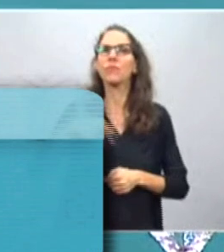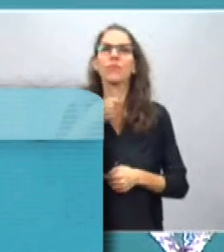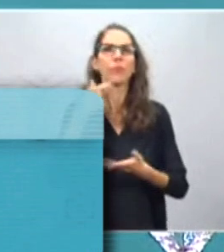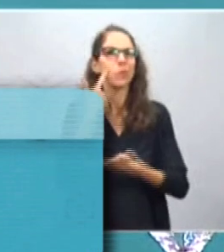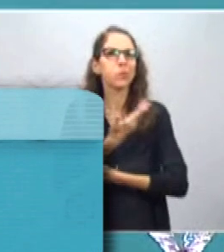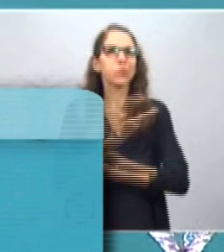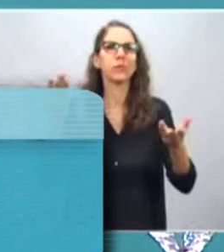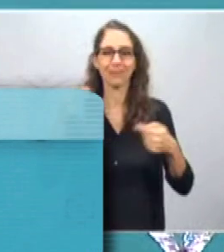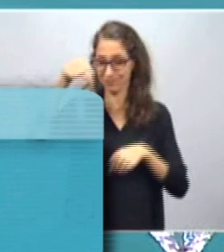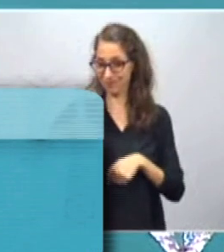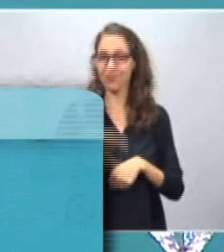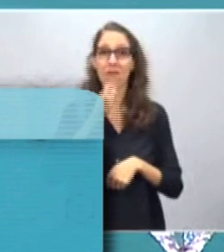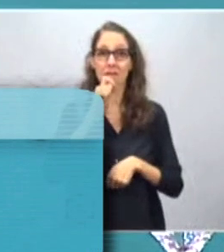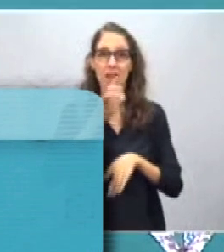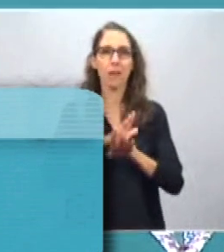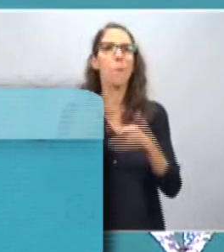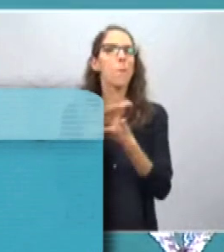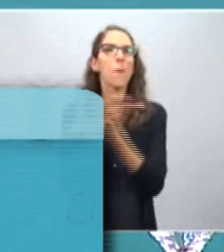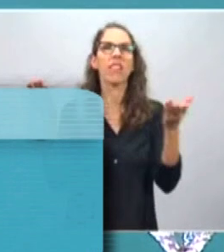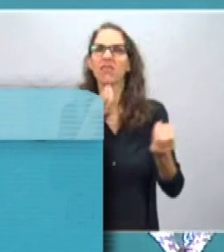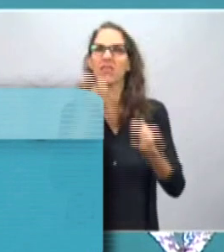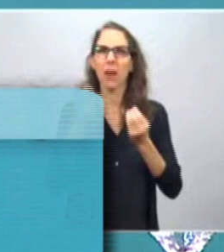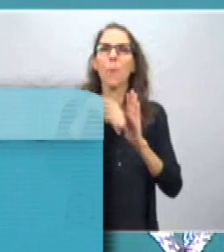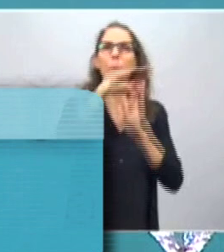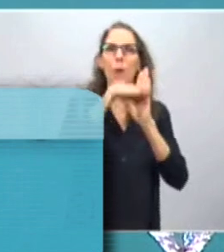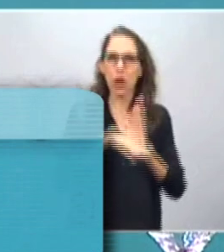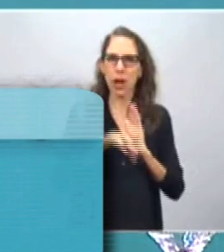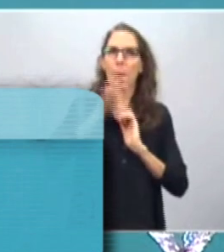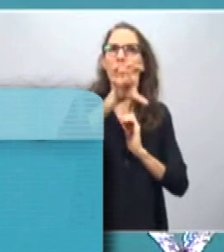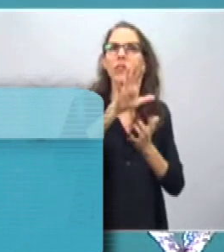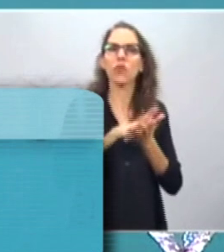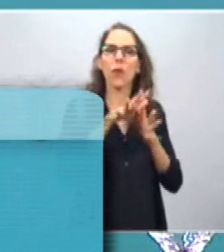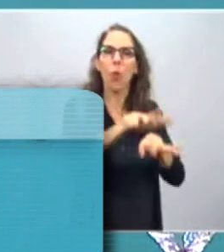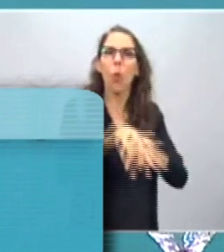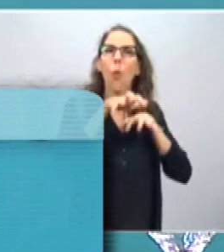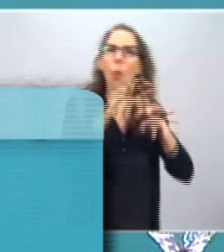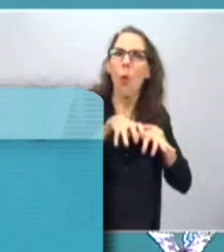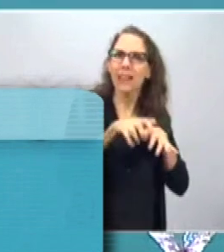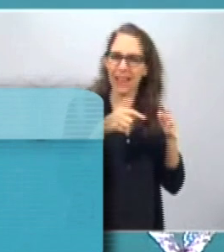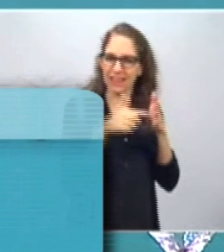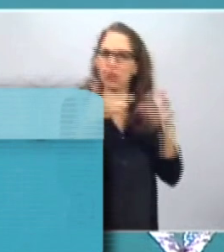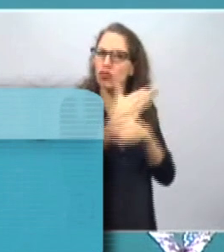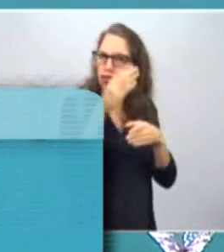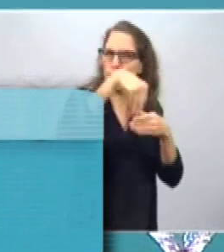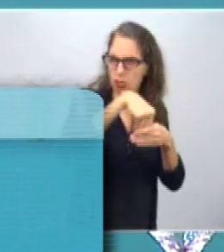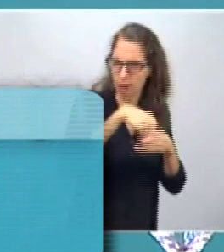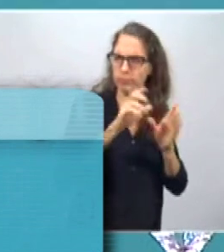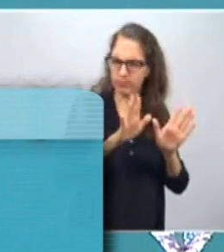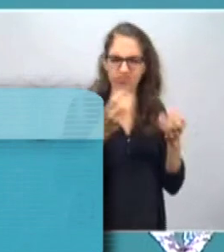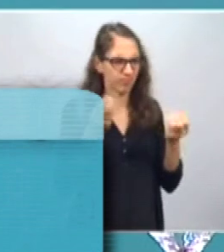esta conferencia, en primer lugar, un programa provincial de huertas urbanas bonaerenses. Es un